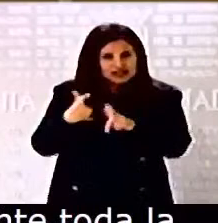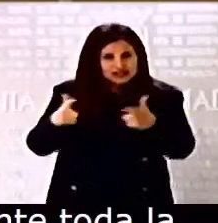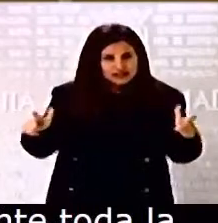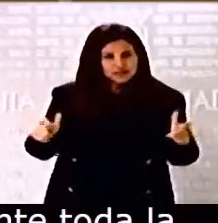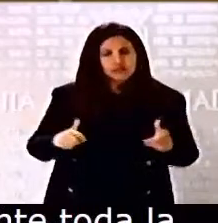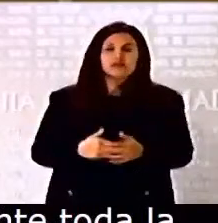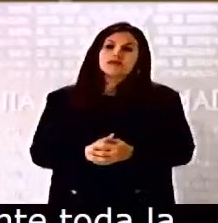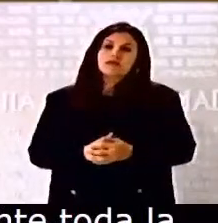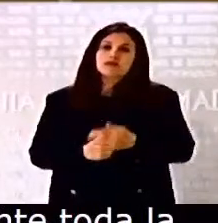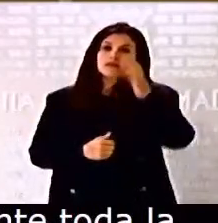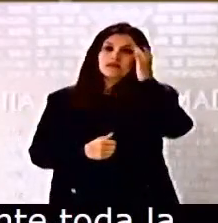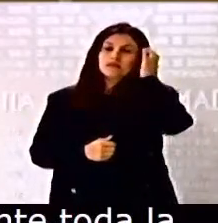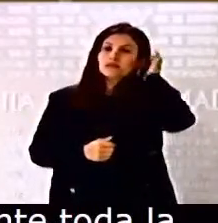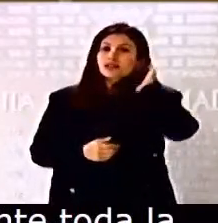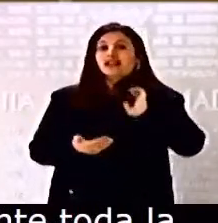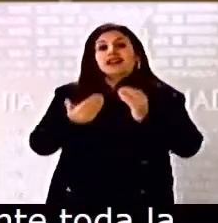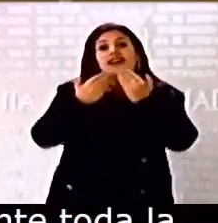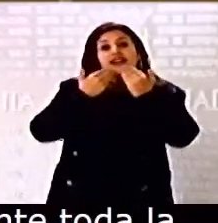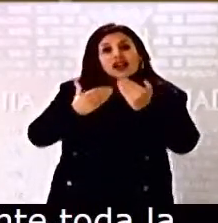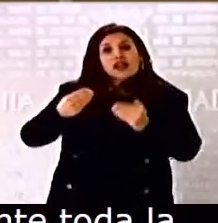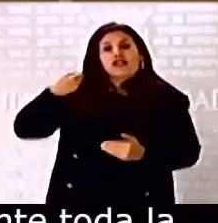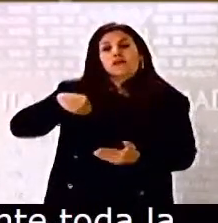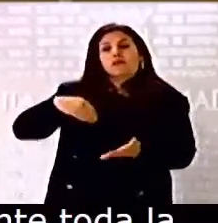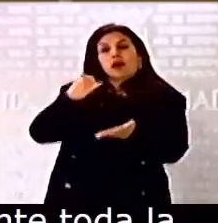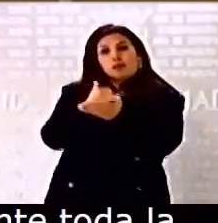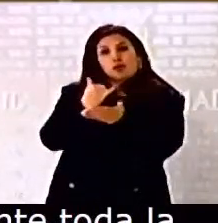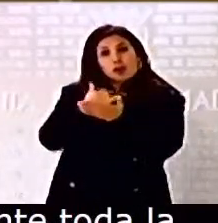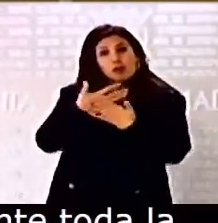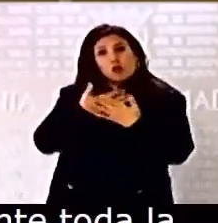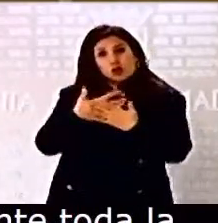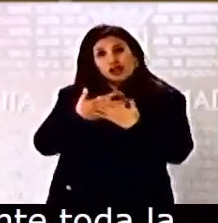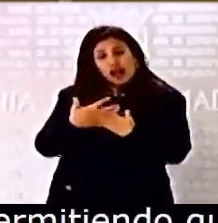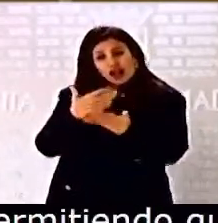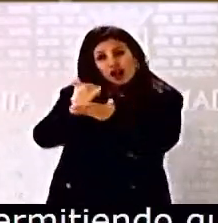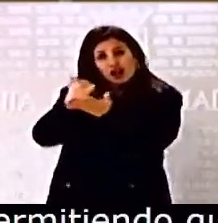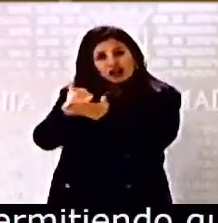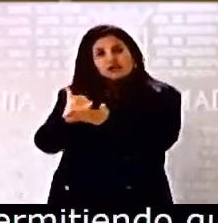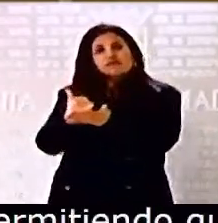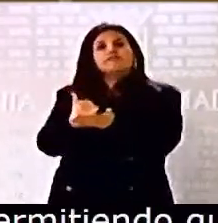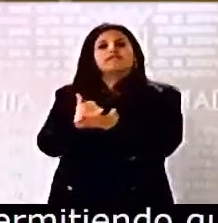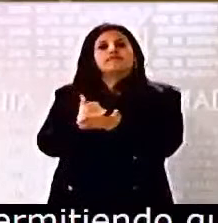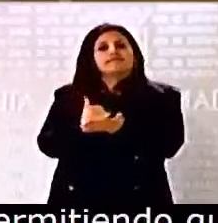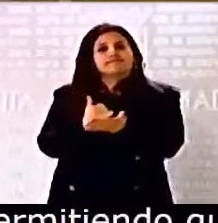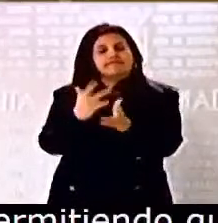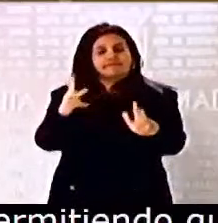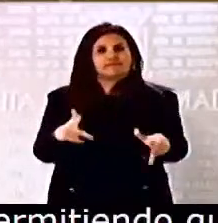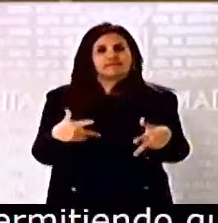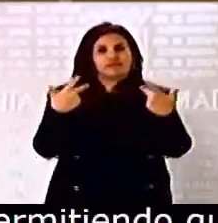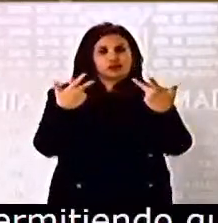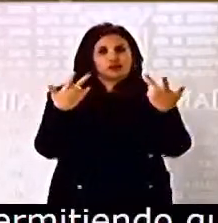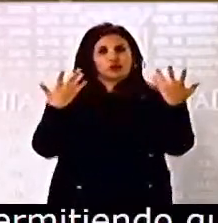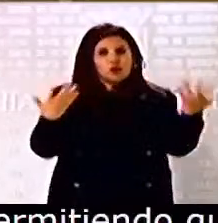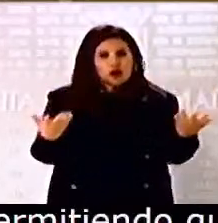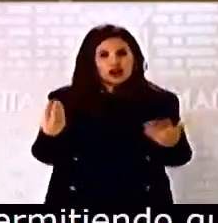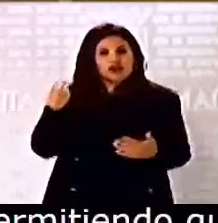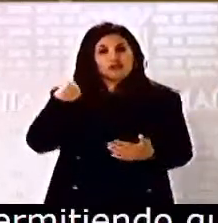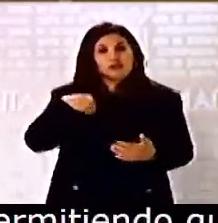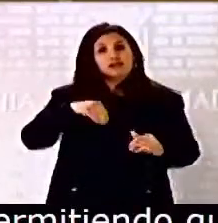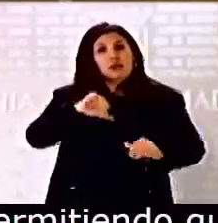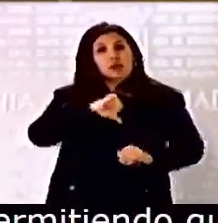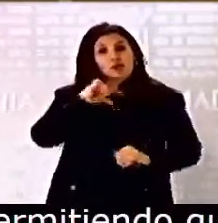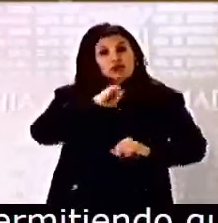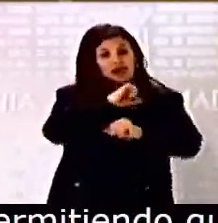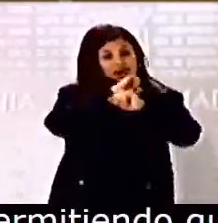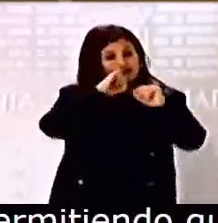que la tasa de ingresos en nuestros hospitales, tanto en UCI como en